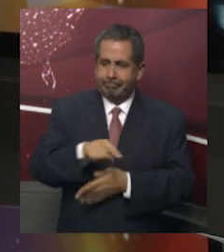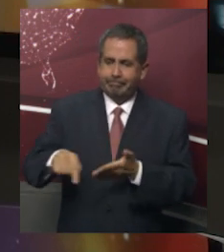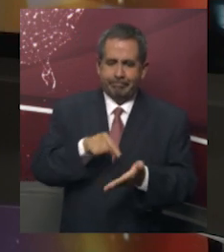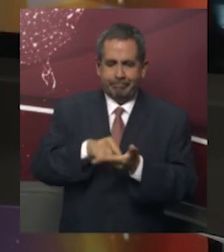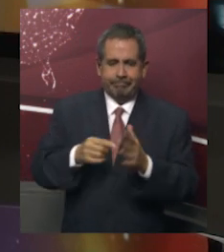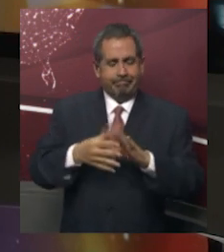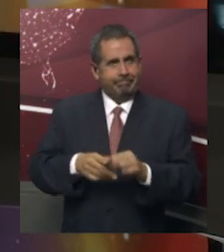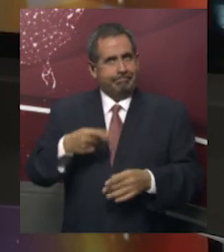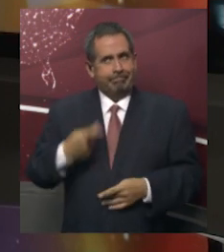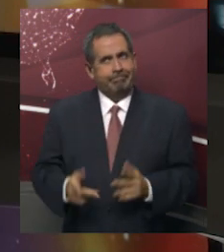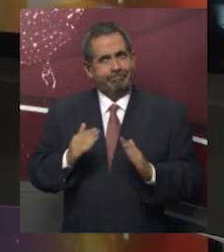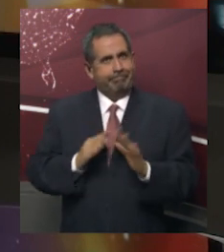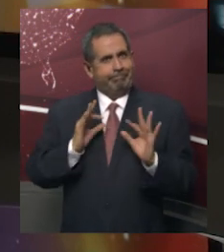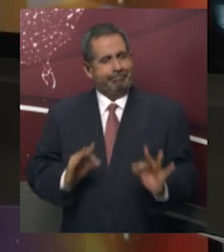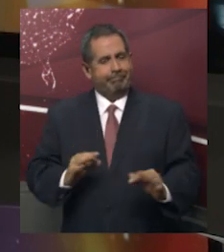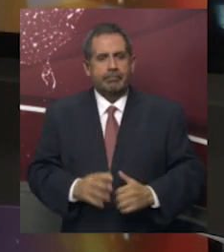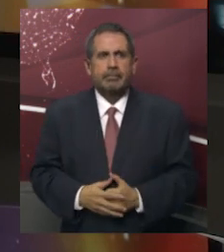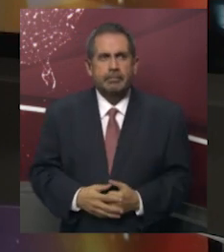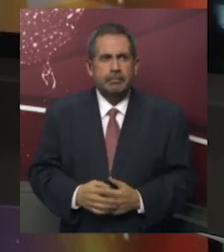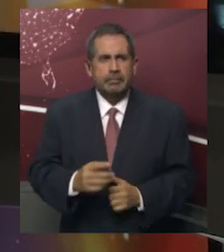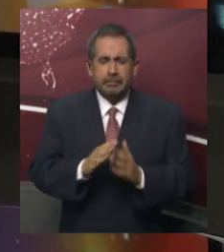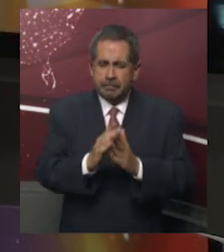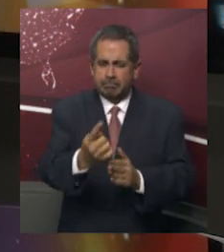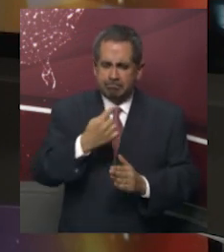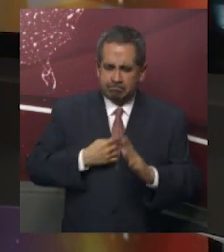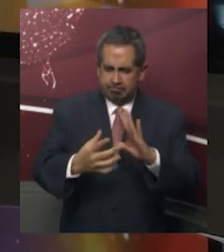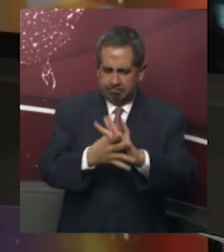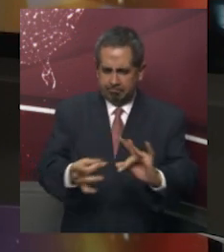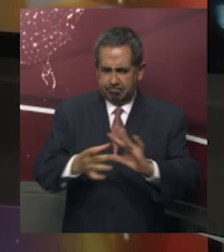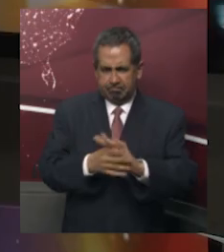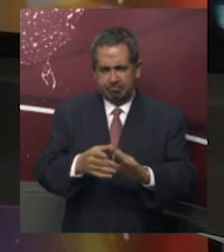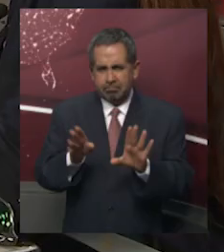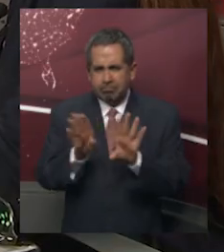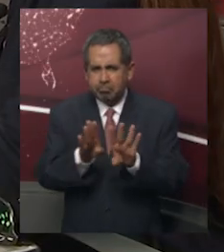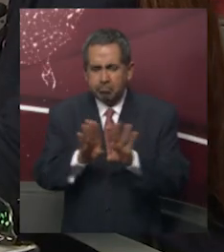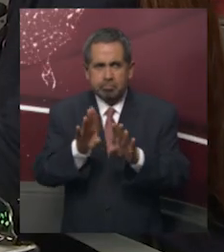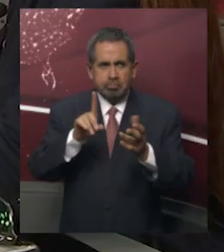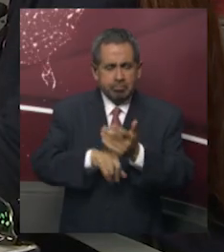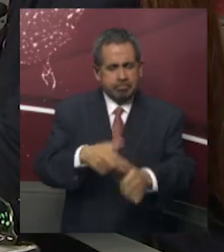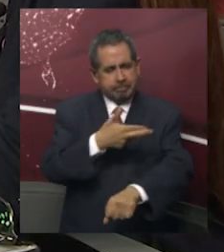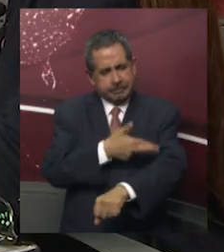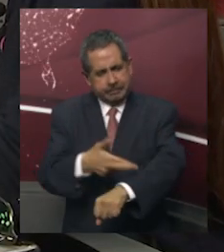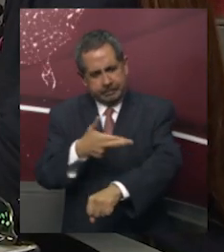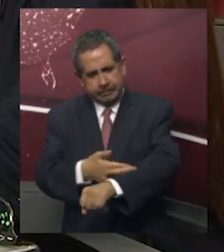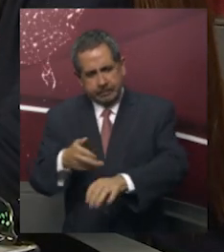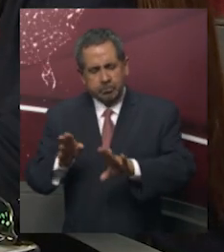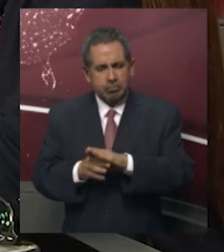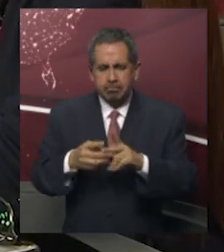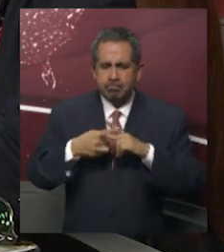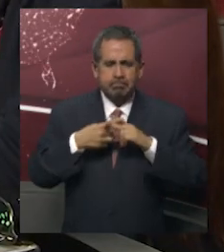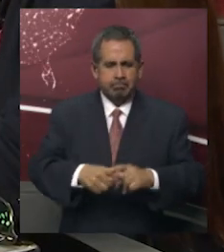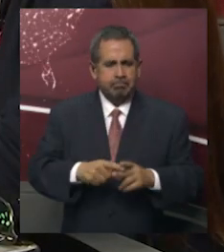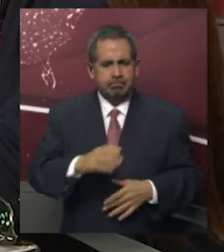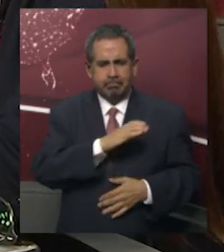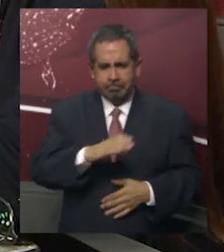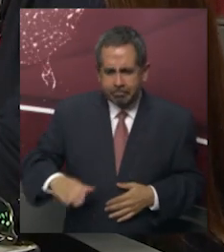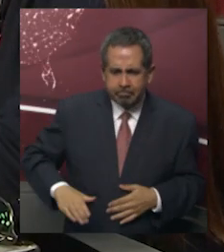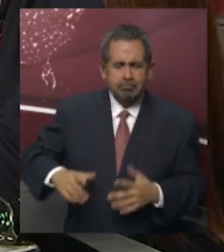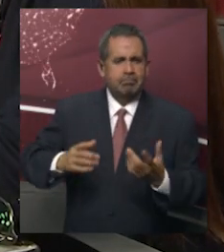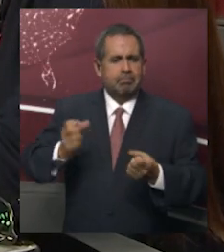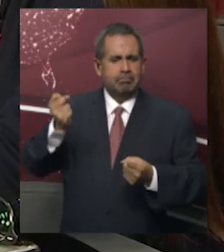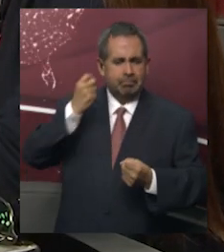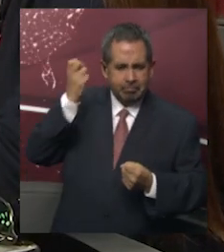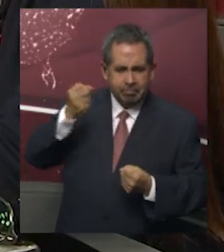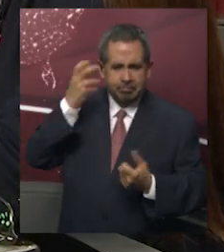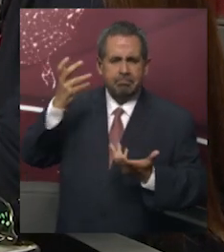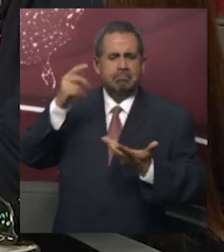en nuestra casa. Platíquenos un poco, ¿cómo fue este proceso para iniciar la candidatura? ¿Tuvo que hacer campaña? ¿Cómo